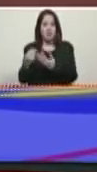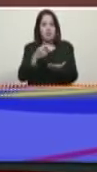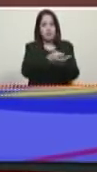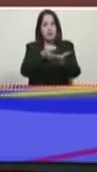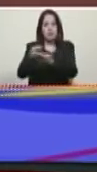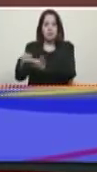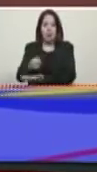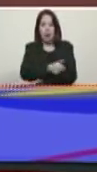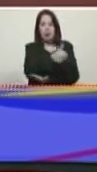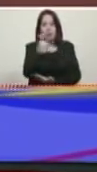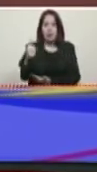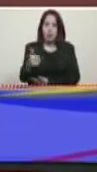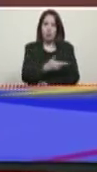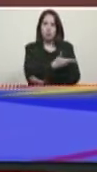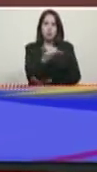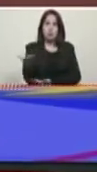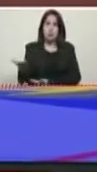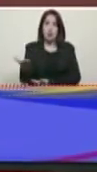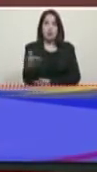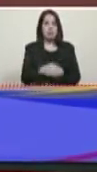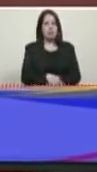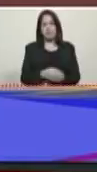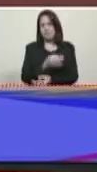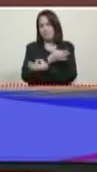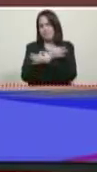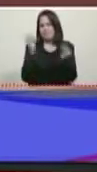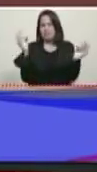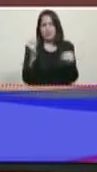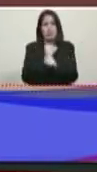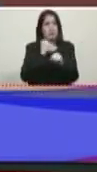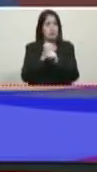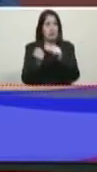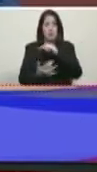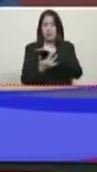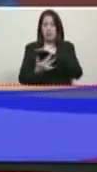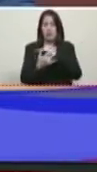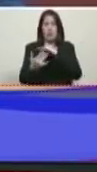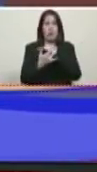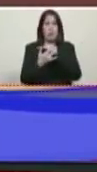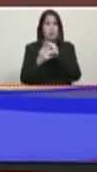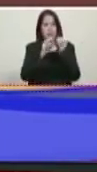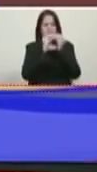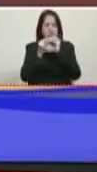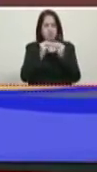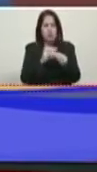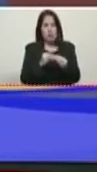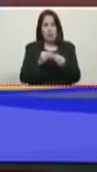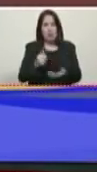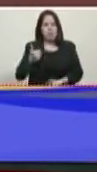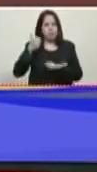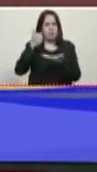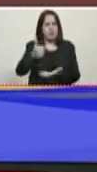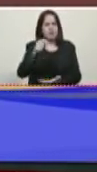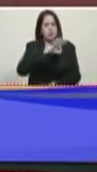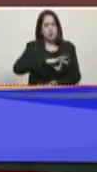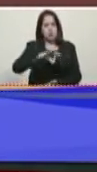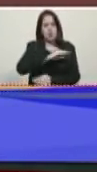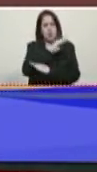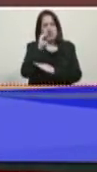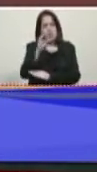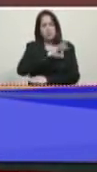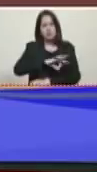llegar a ciudadano un aparato que hemos venido construyendo tecnológico para que para el beneficio social para la protección social